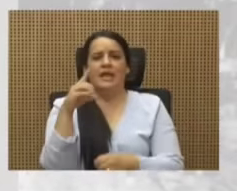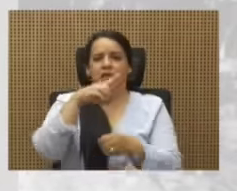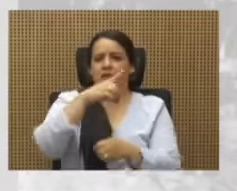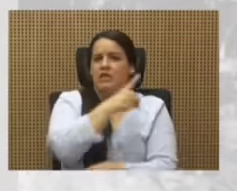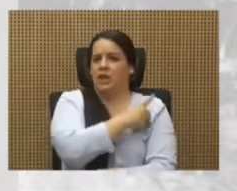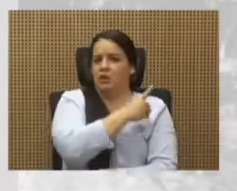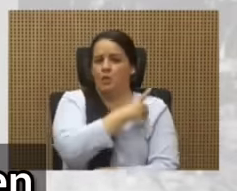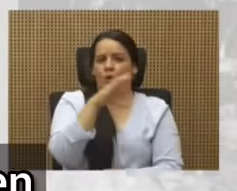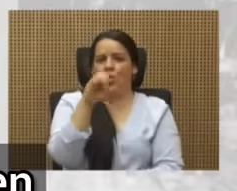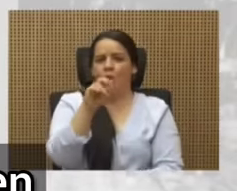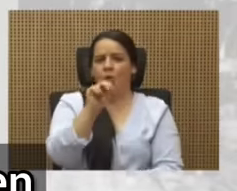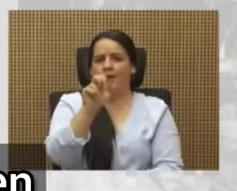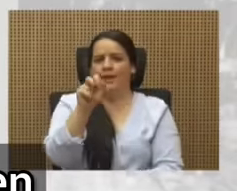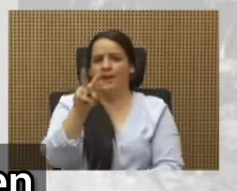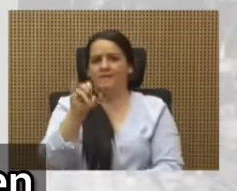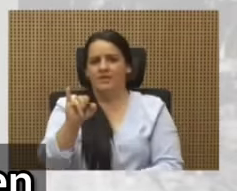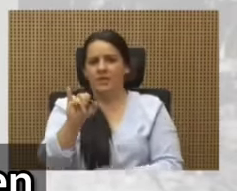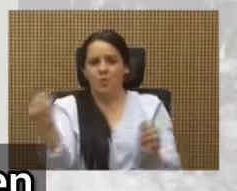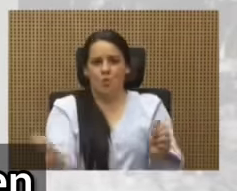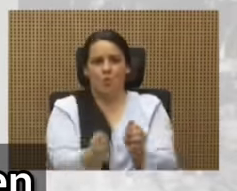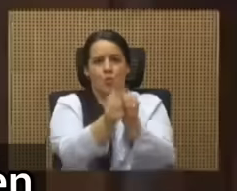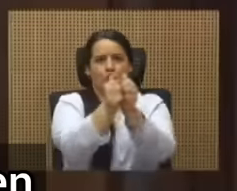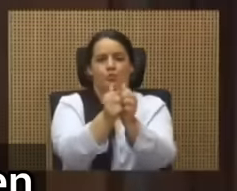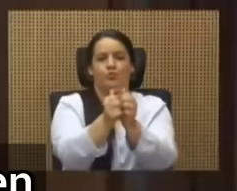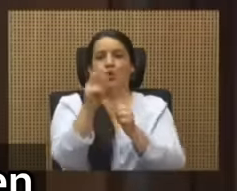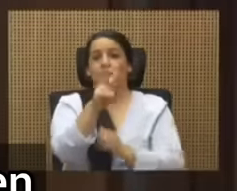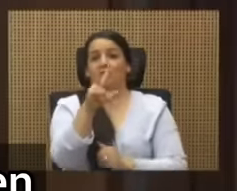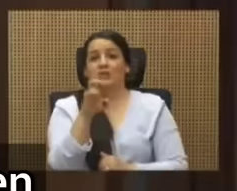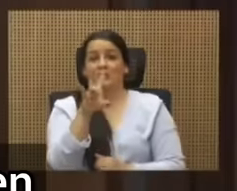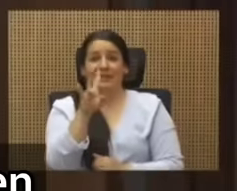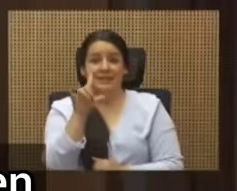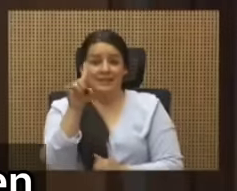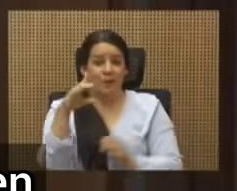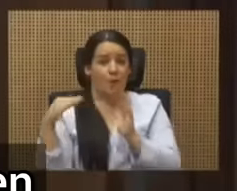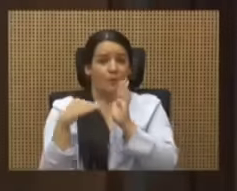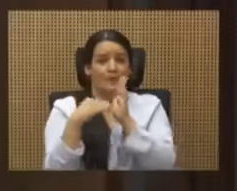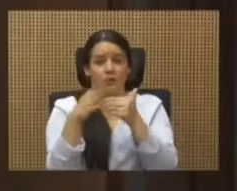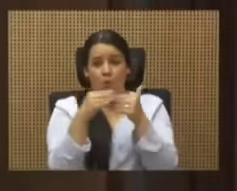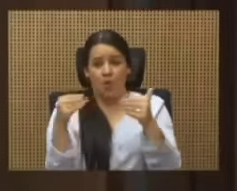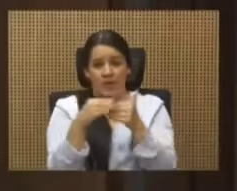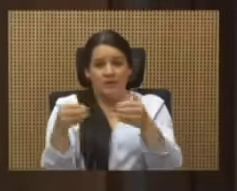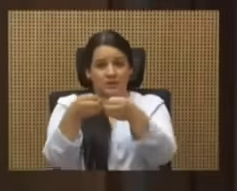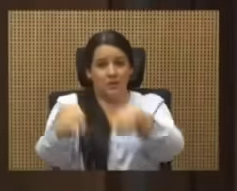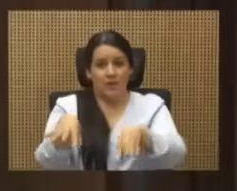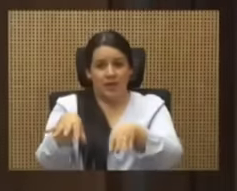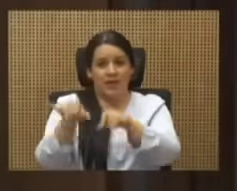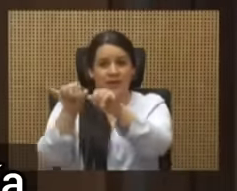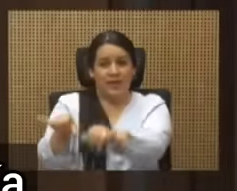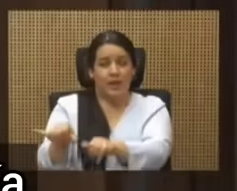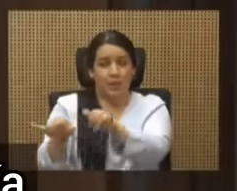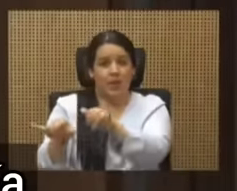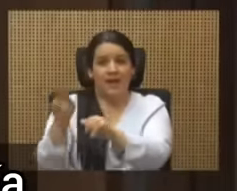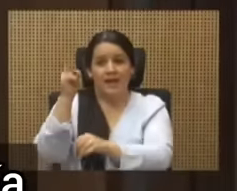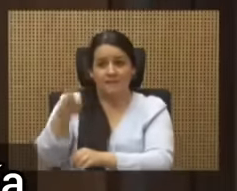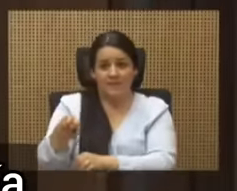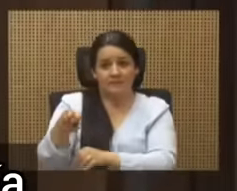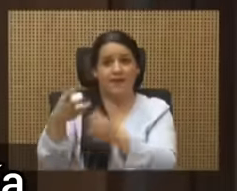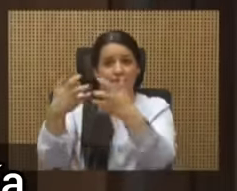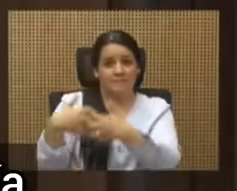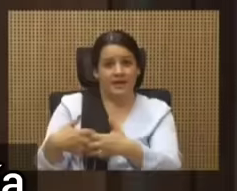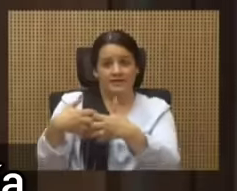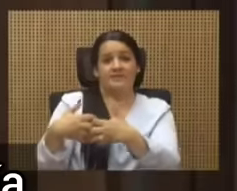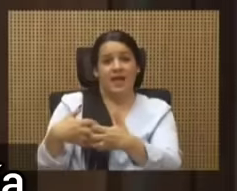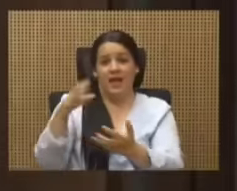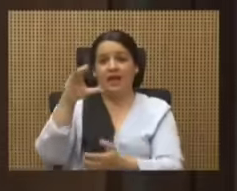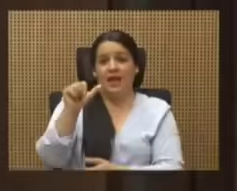juntos. Los 271 mil dólares restantes quedaron en manos de la misma Casisa, una empresa de construcción